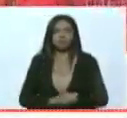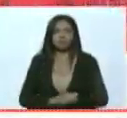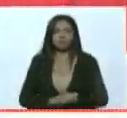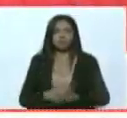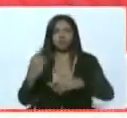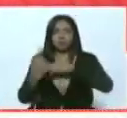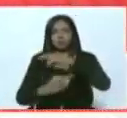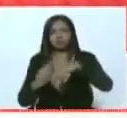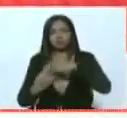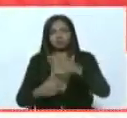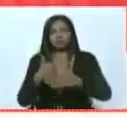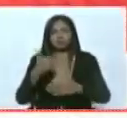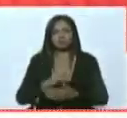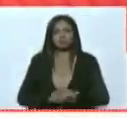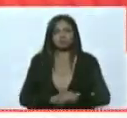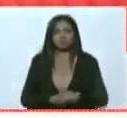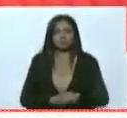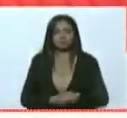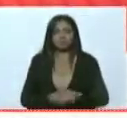revolucionaria.